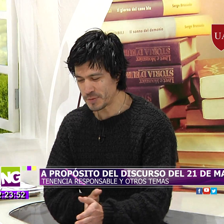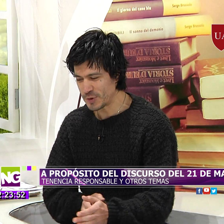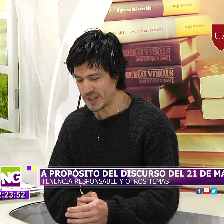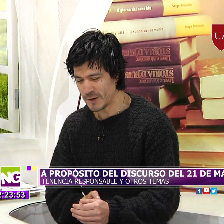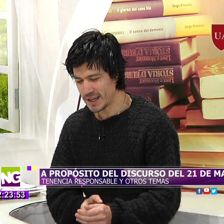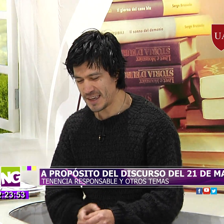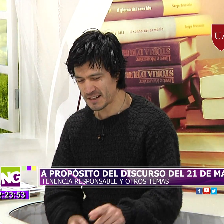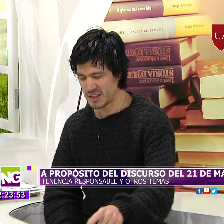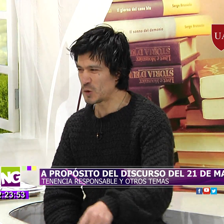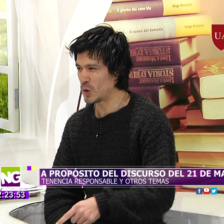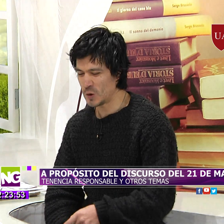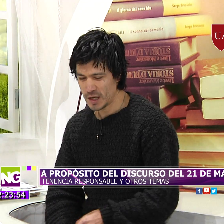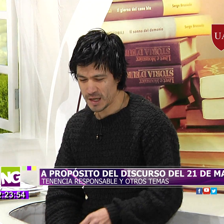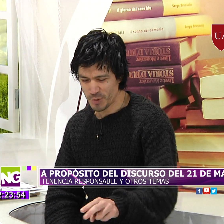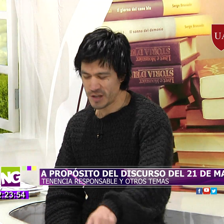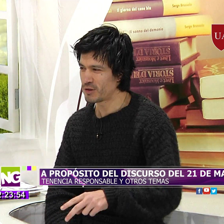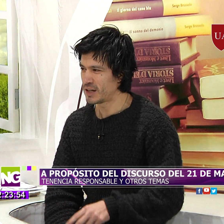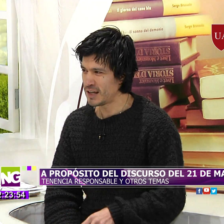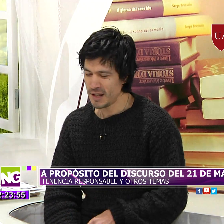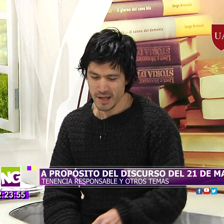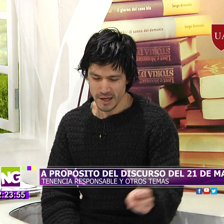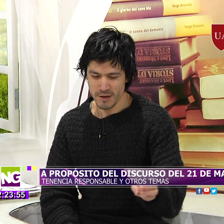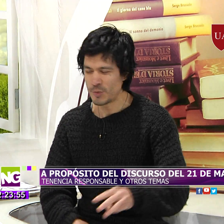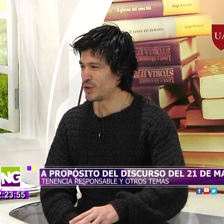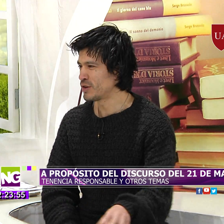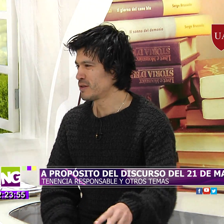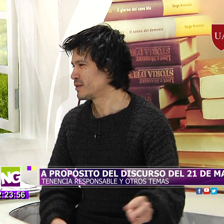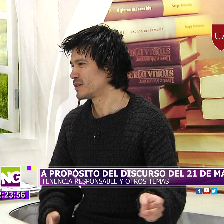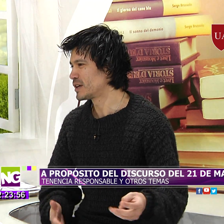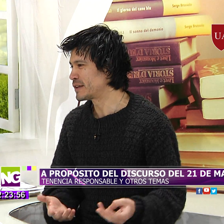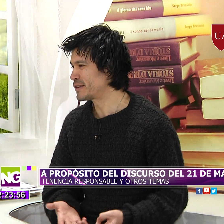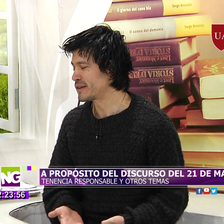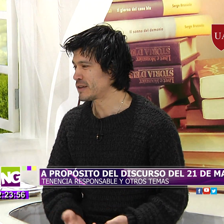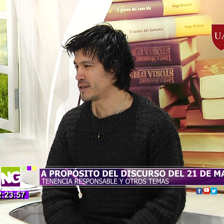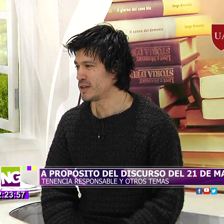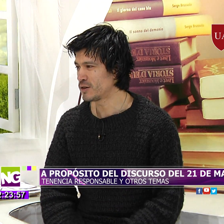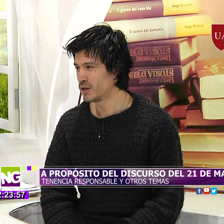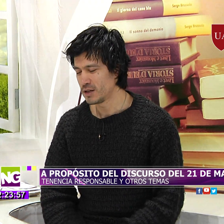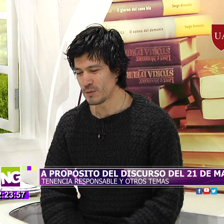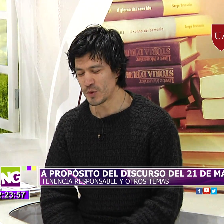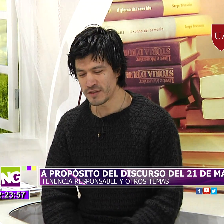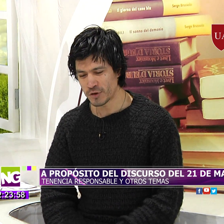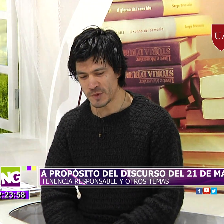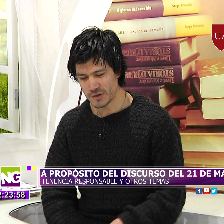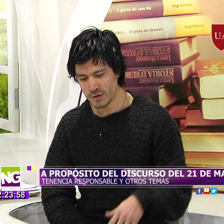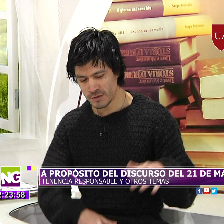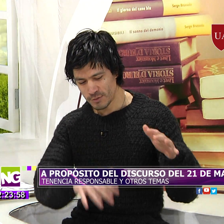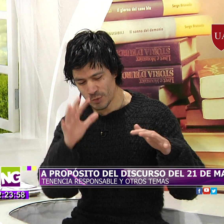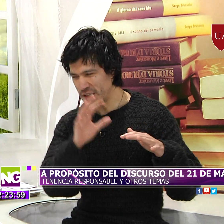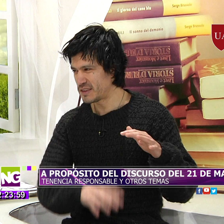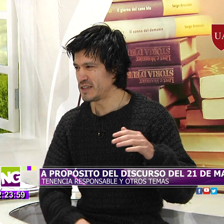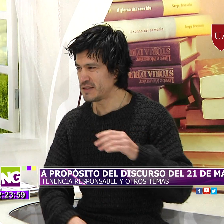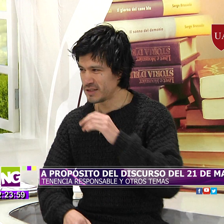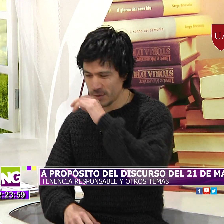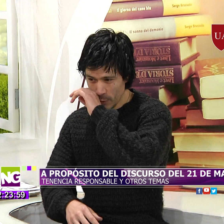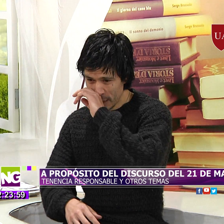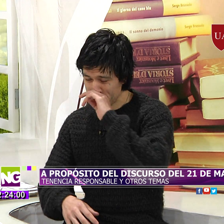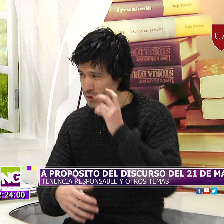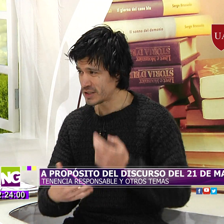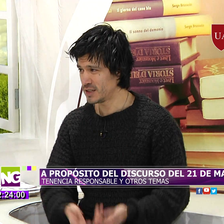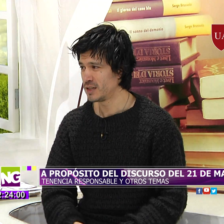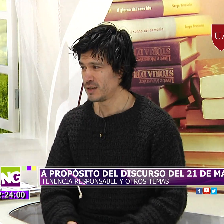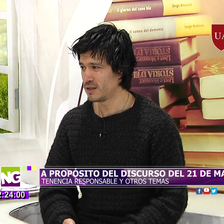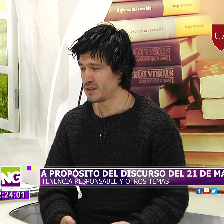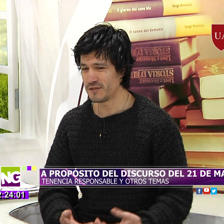como tenencia responsable, hay artículos, hay proyectos de ley, hay un montón en internet, está lleno. Y mucha información, muy extensa,